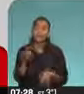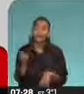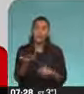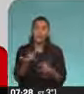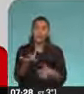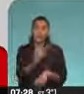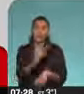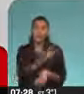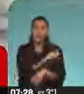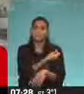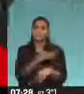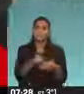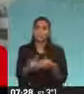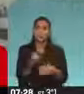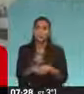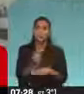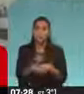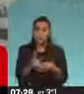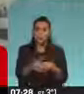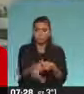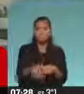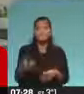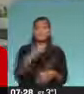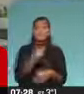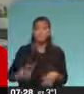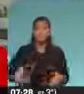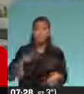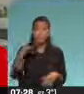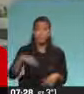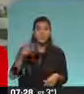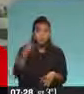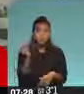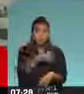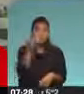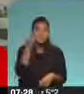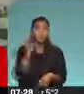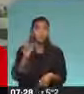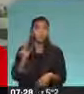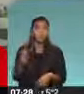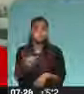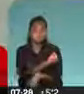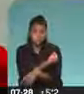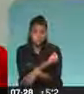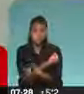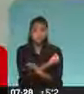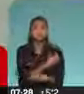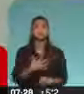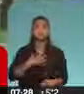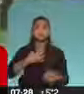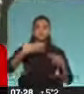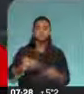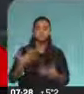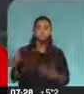a largo plazo. El presidente de Rusia afirmó que su hija se ha vacunado y ha confiado en